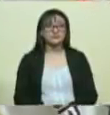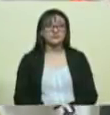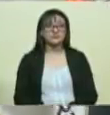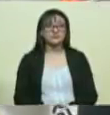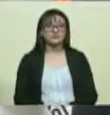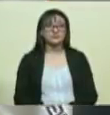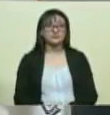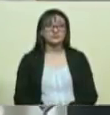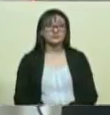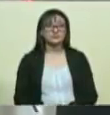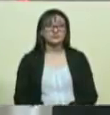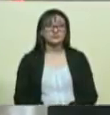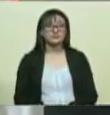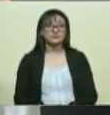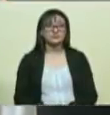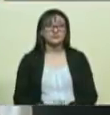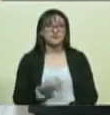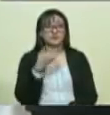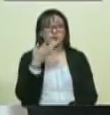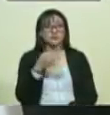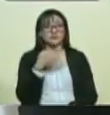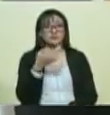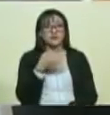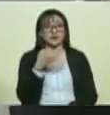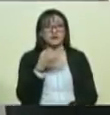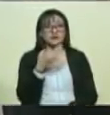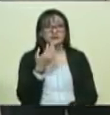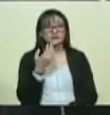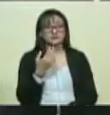Buenas tardes, expresidente.